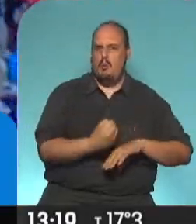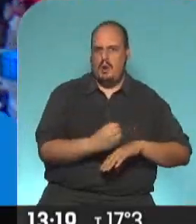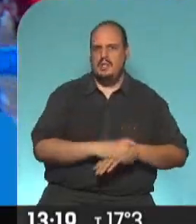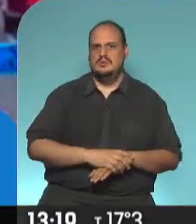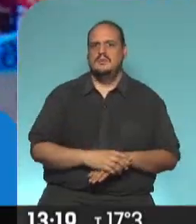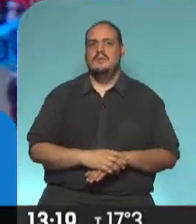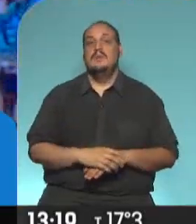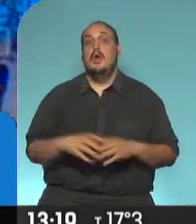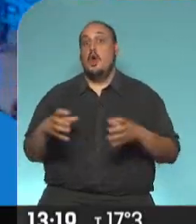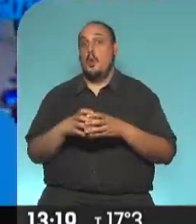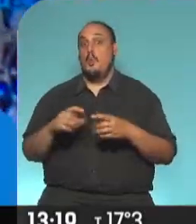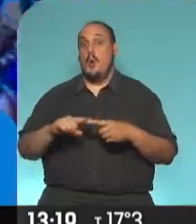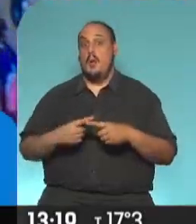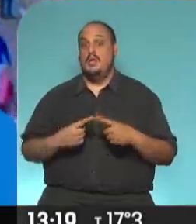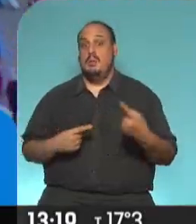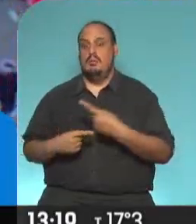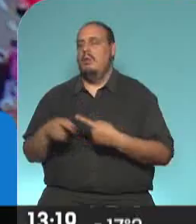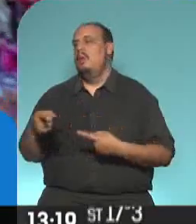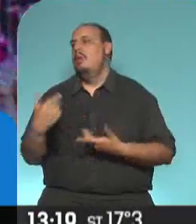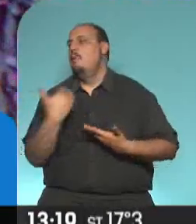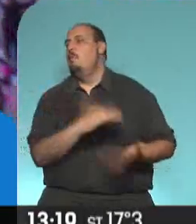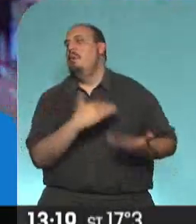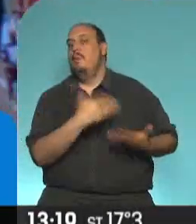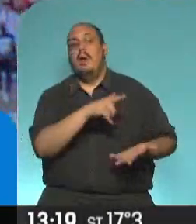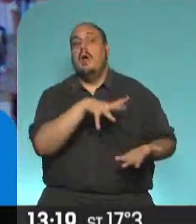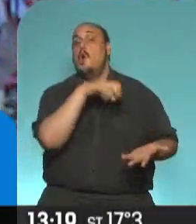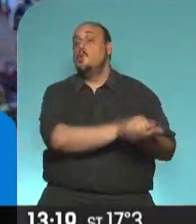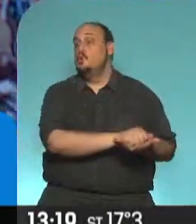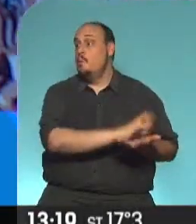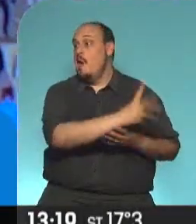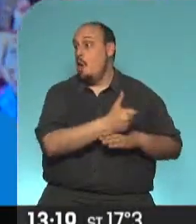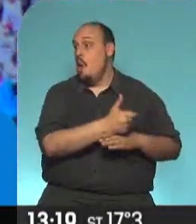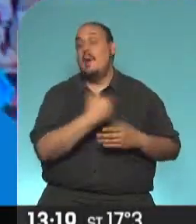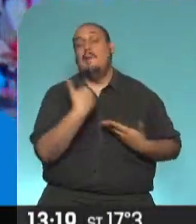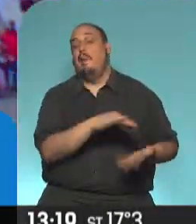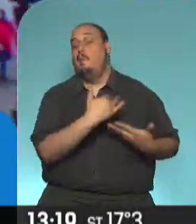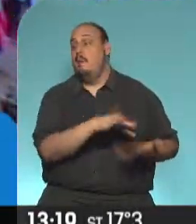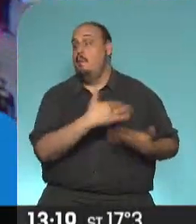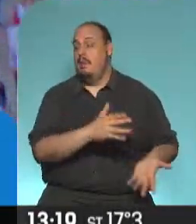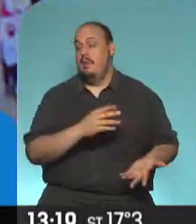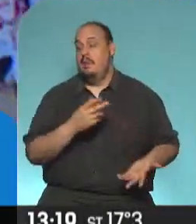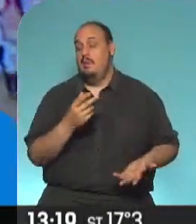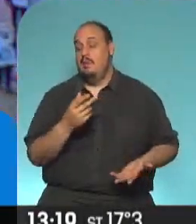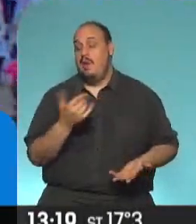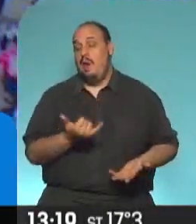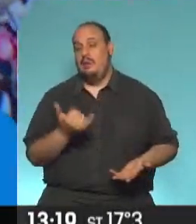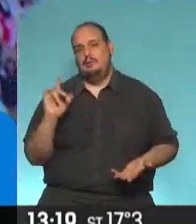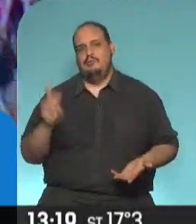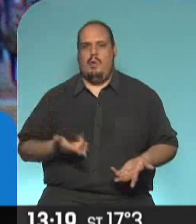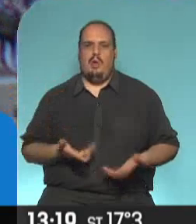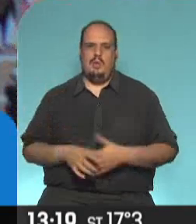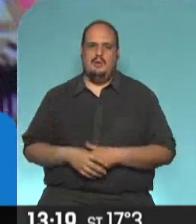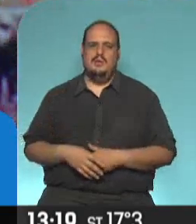se empezó a decir es que se está subvencionando a los usurpadores a ver no ayuda no no ponerse de acuerdo en ese sentido